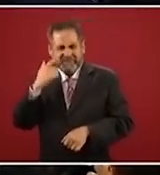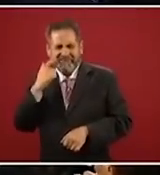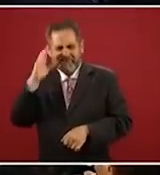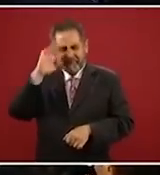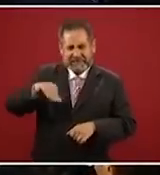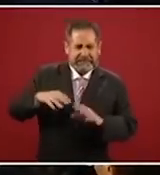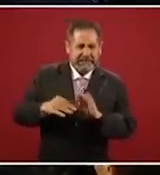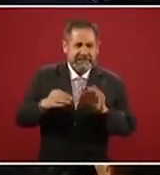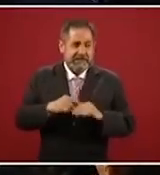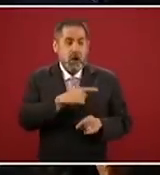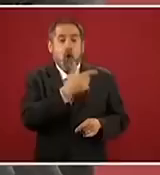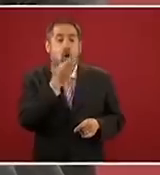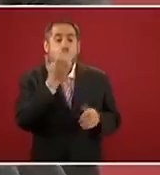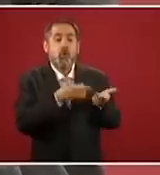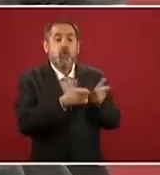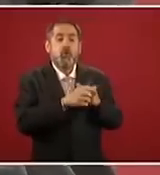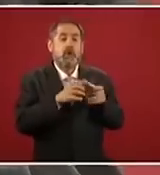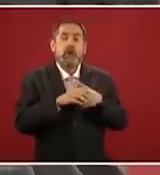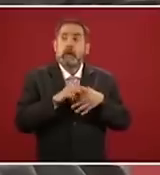ídolo de los conservadores.